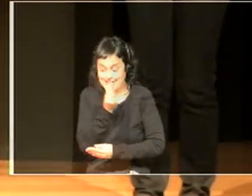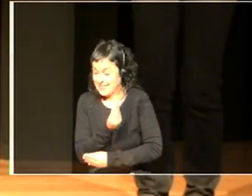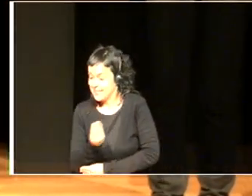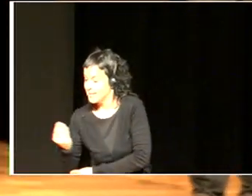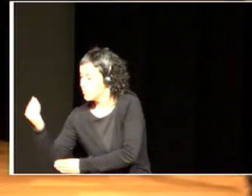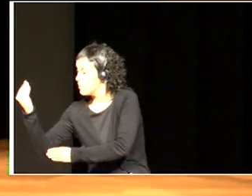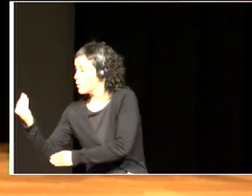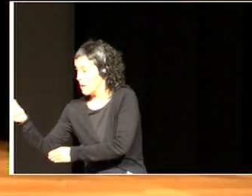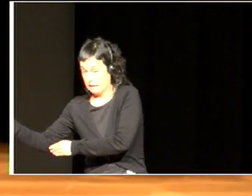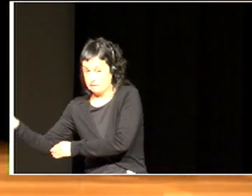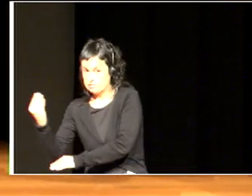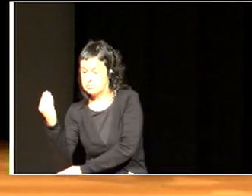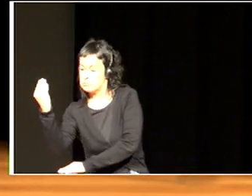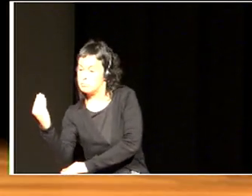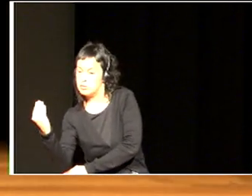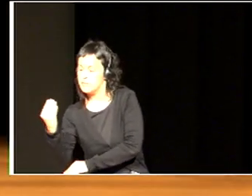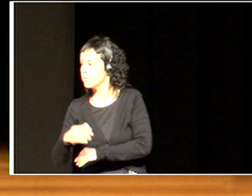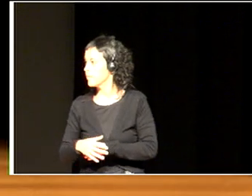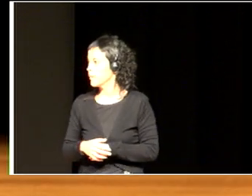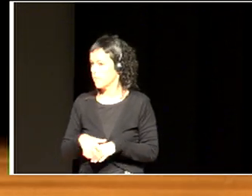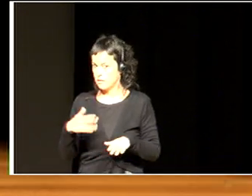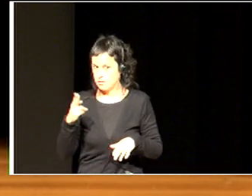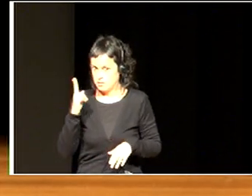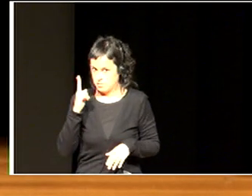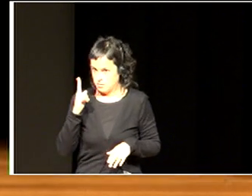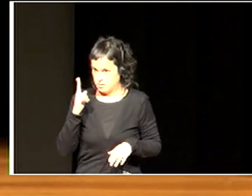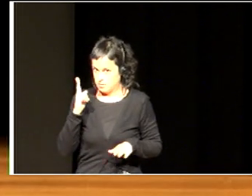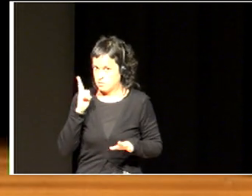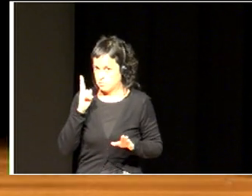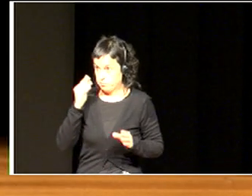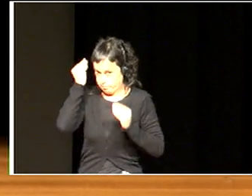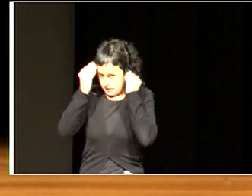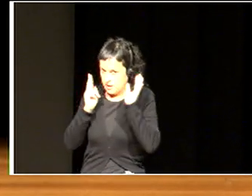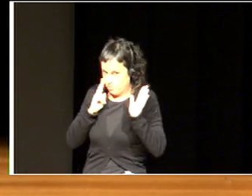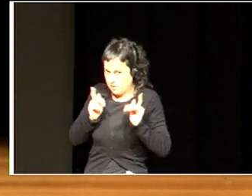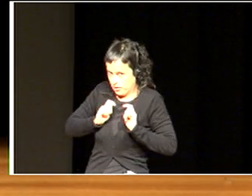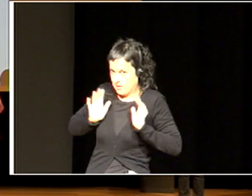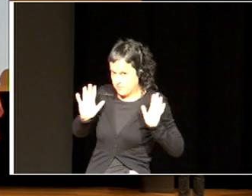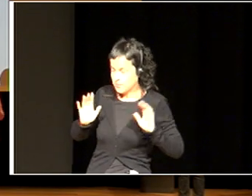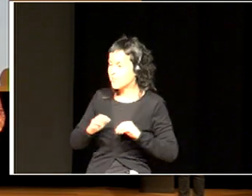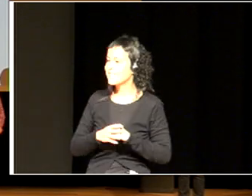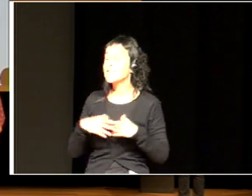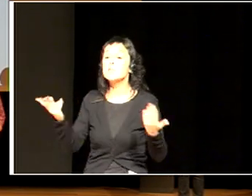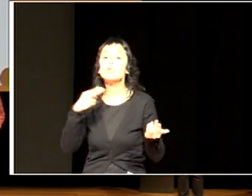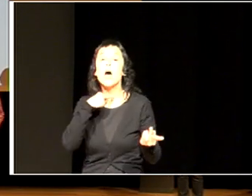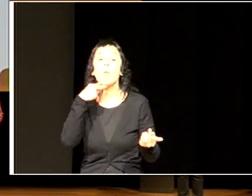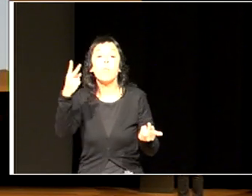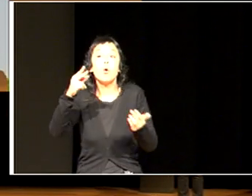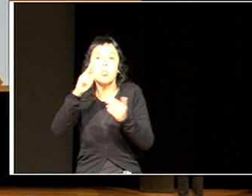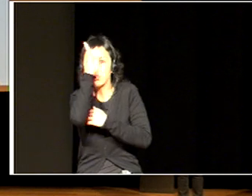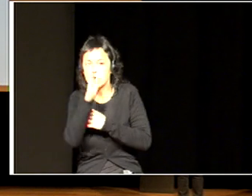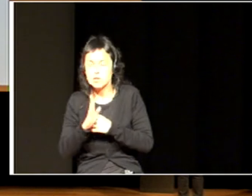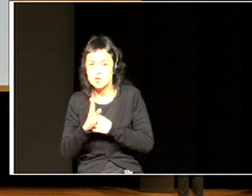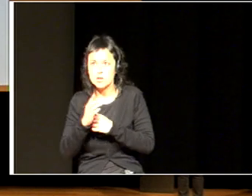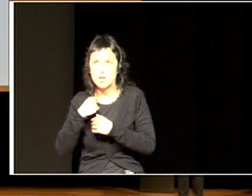aquí miedo de pensar lo bueno y entonces una voz en off que claro yo oigo